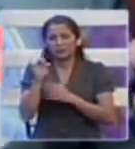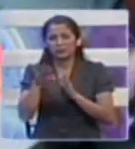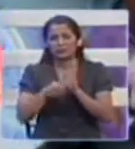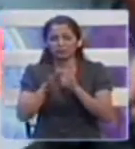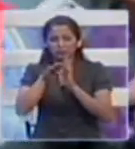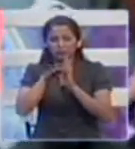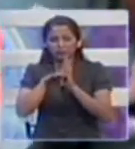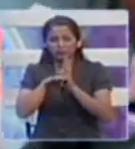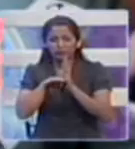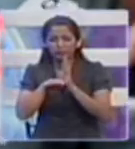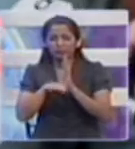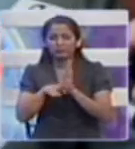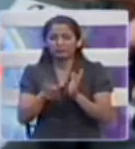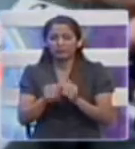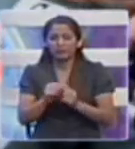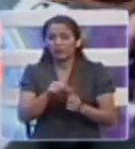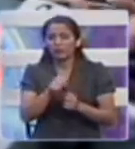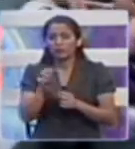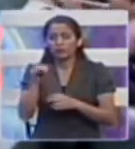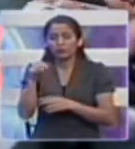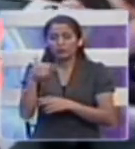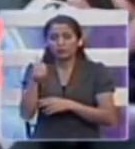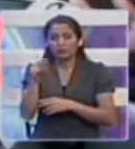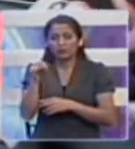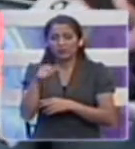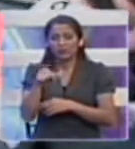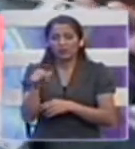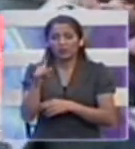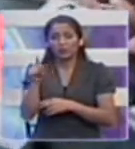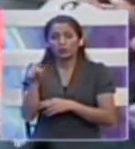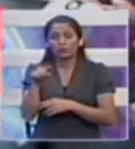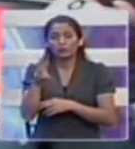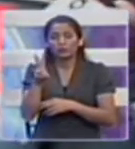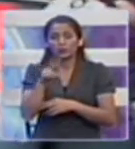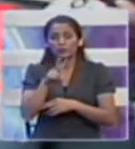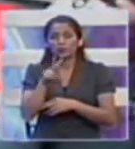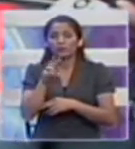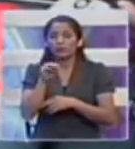El Machangara en 1,62 metros cúbicos por segundo.